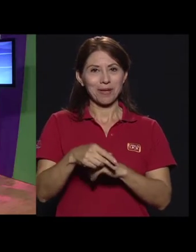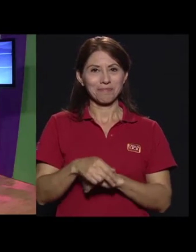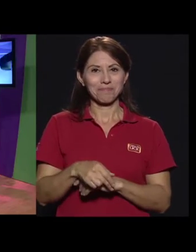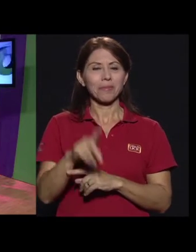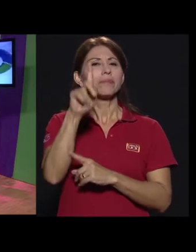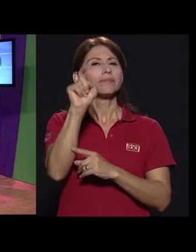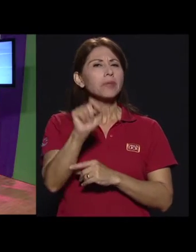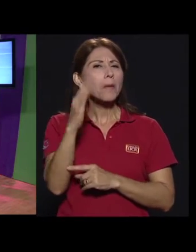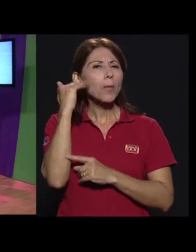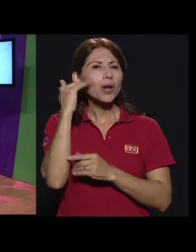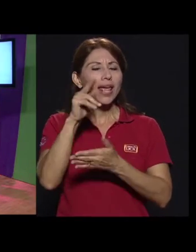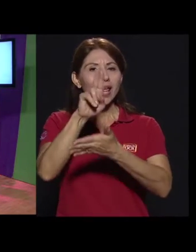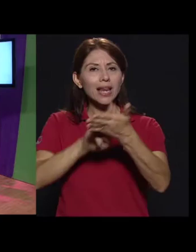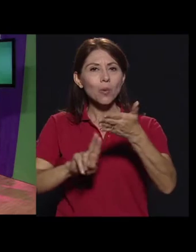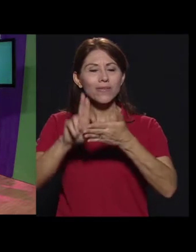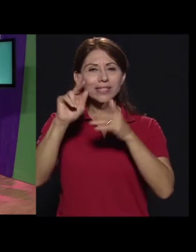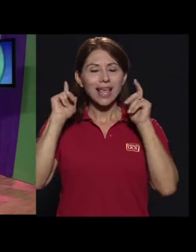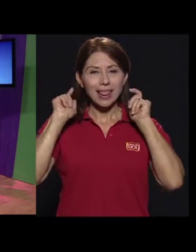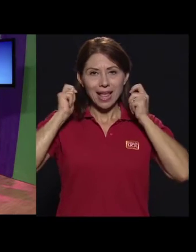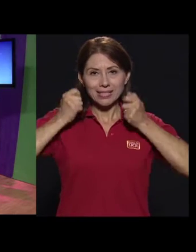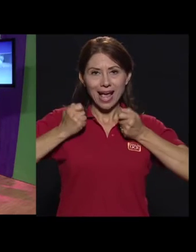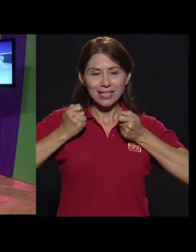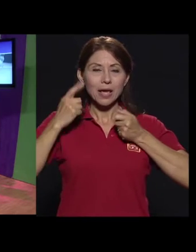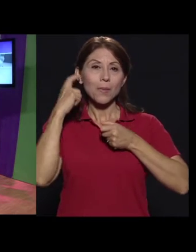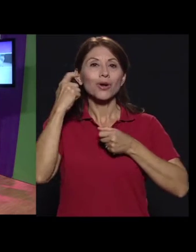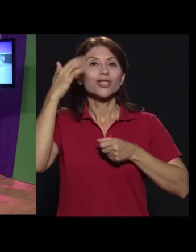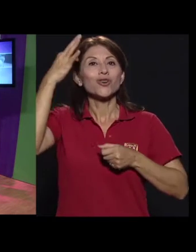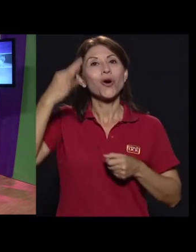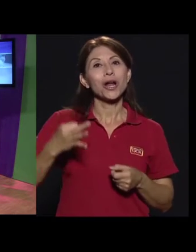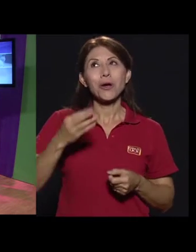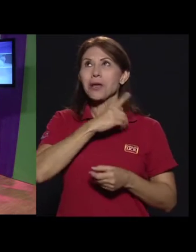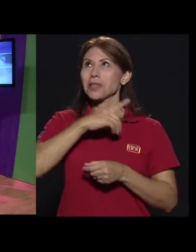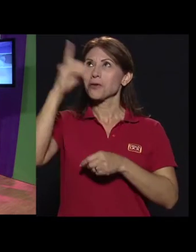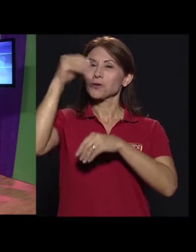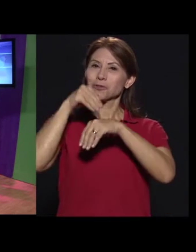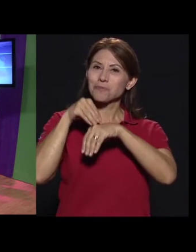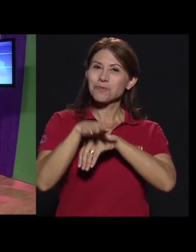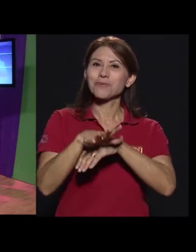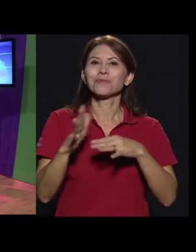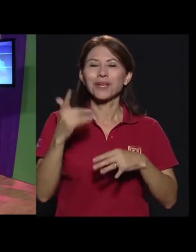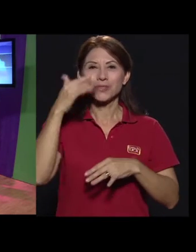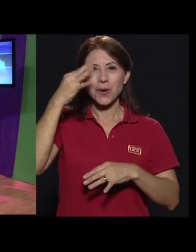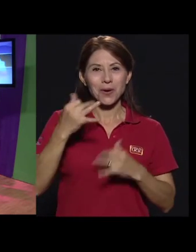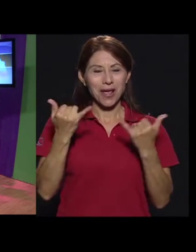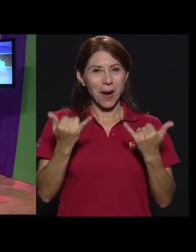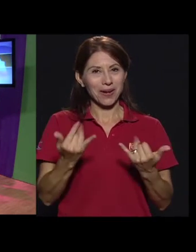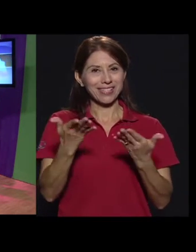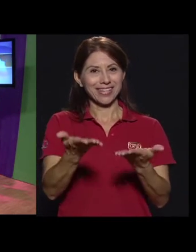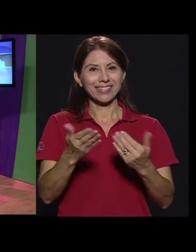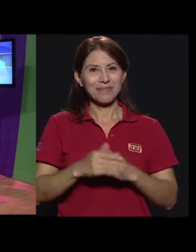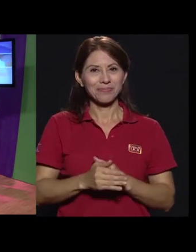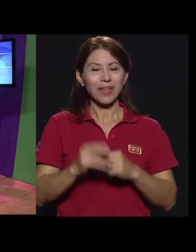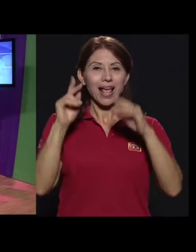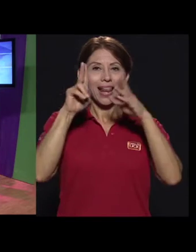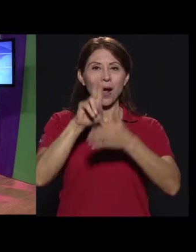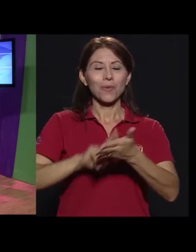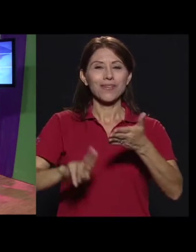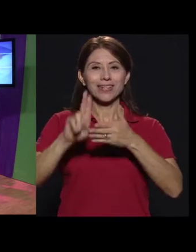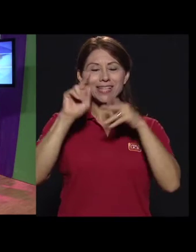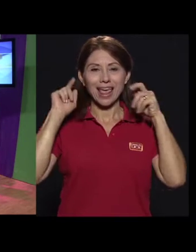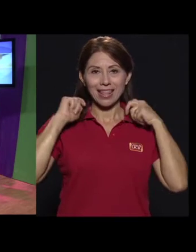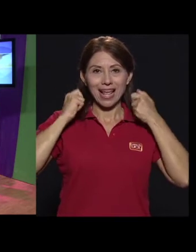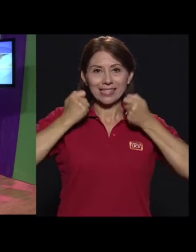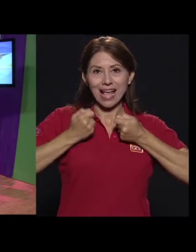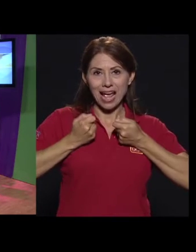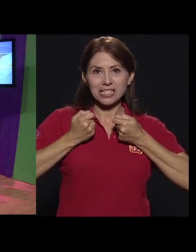Salle? Bueno, este, porque yo creo en las diocidencias y yo pienso que esta es una, en la Universidad de La Salle